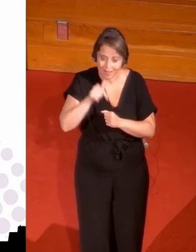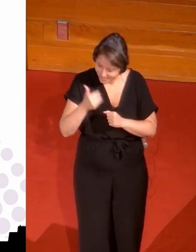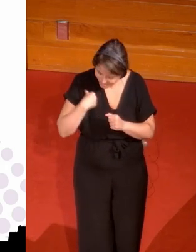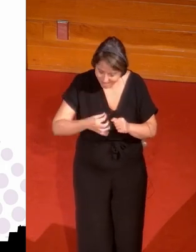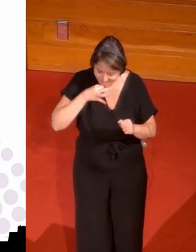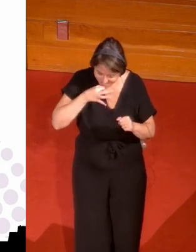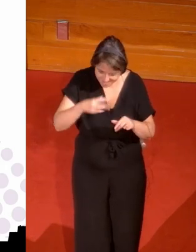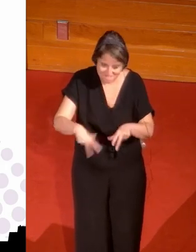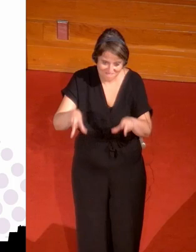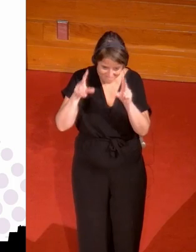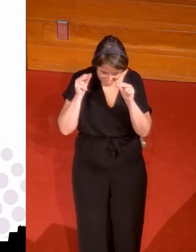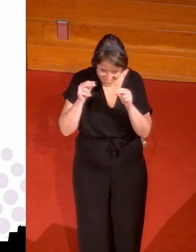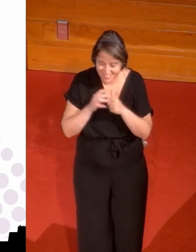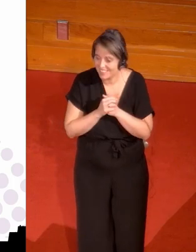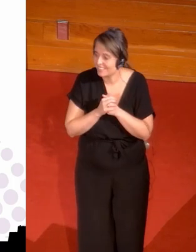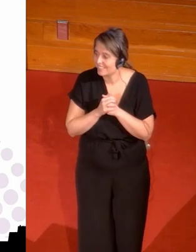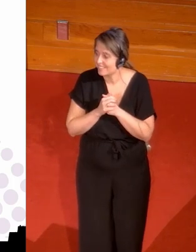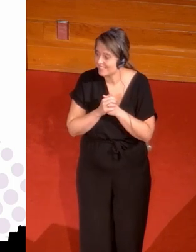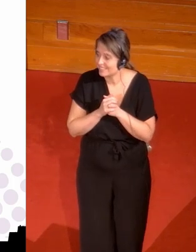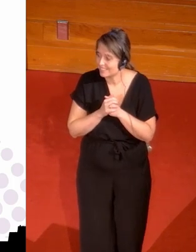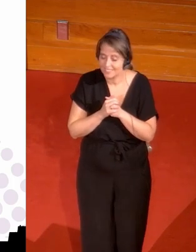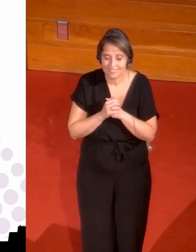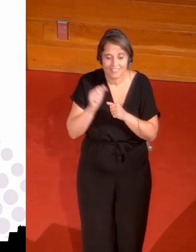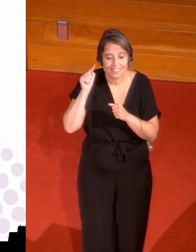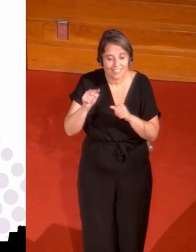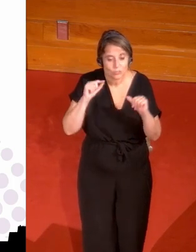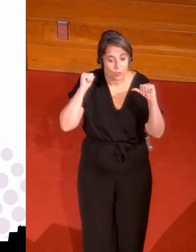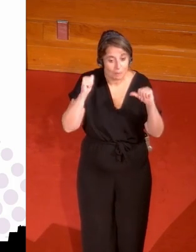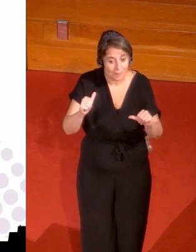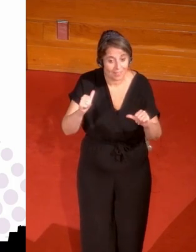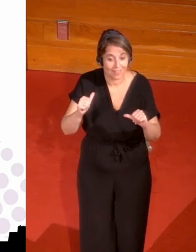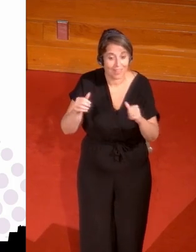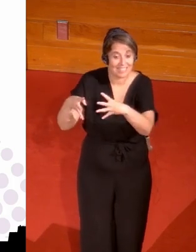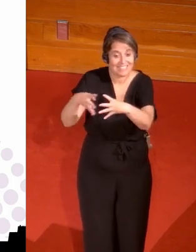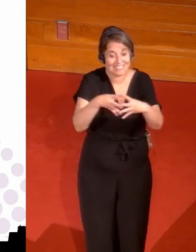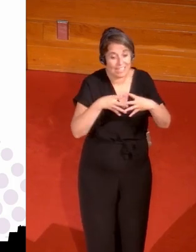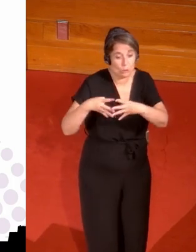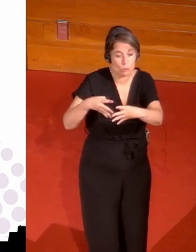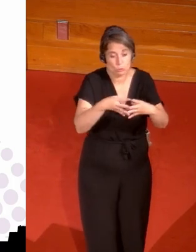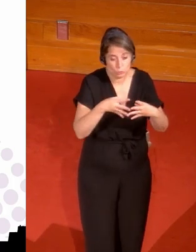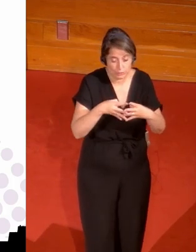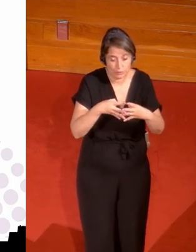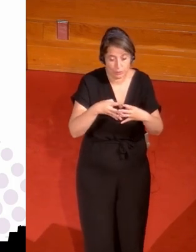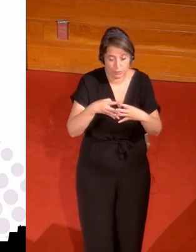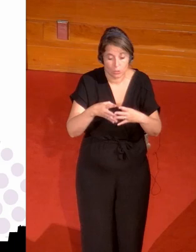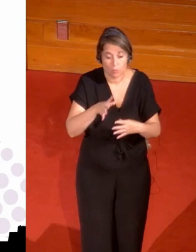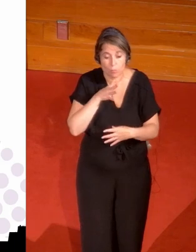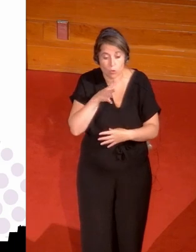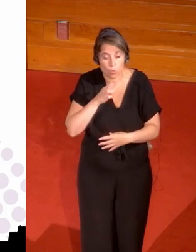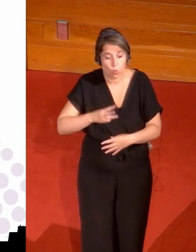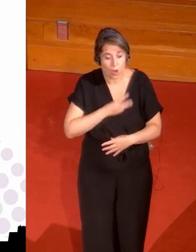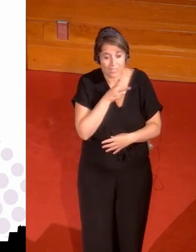termino de del principio del todo de los Estados Unidos porque en un en un hotel de